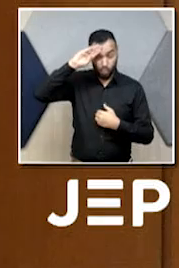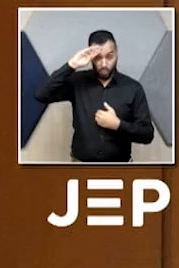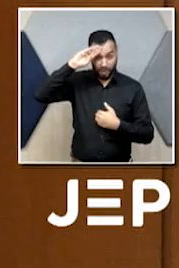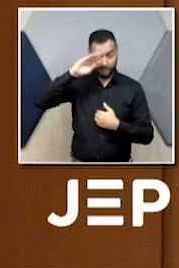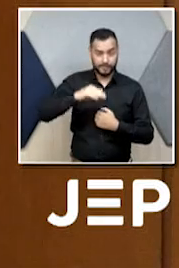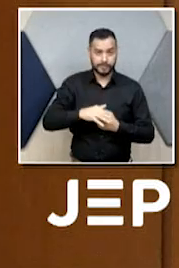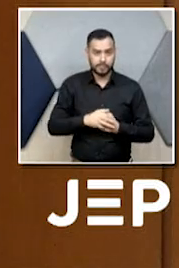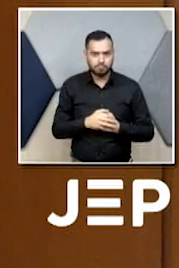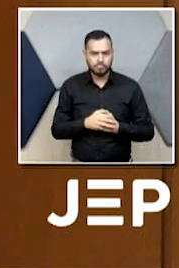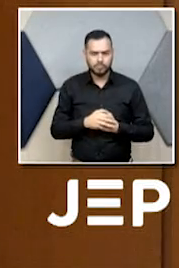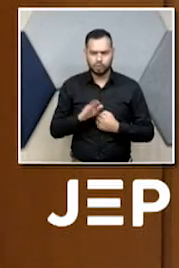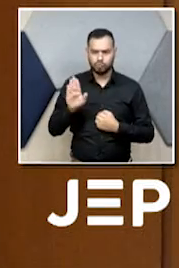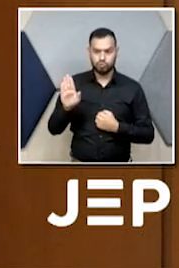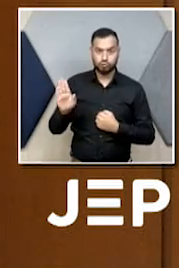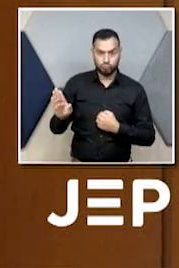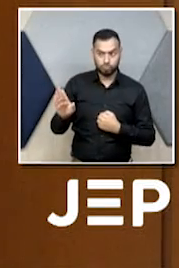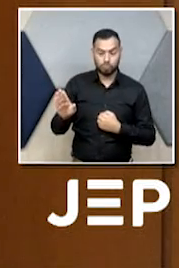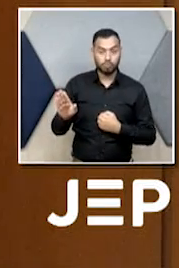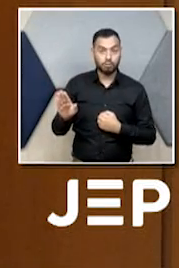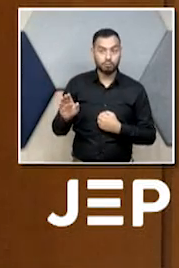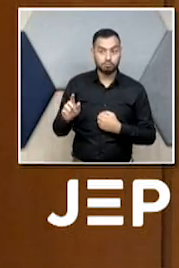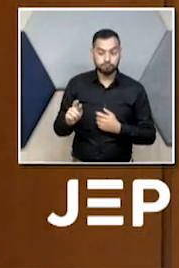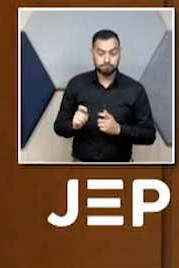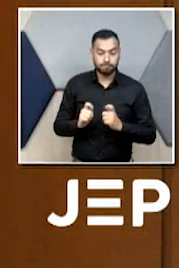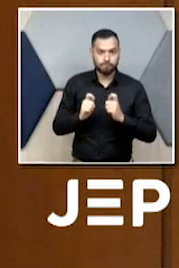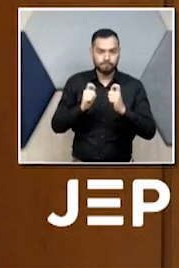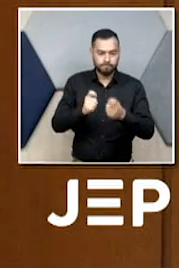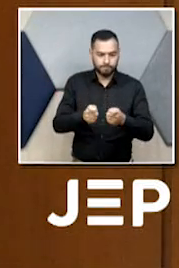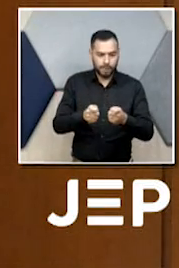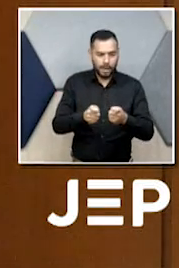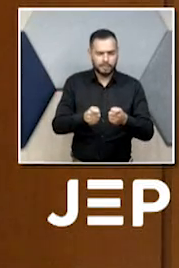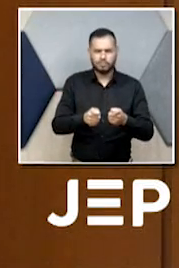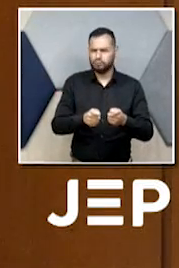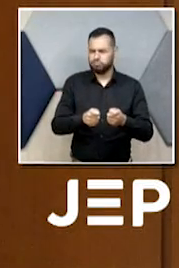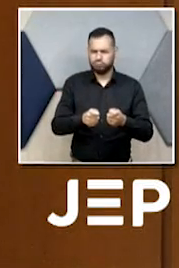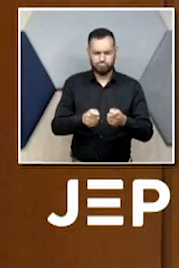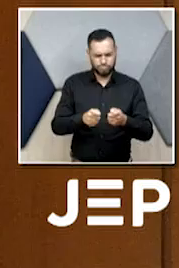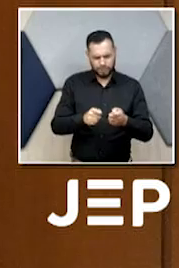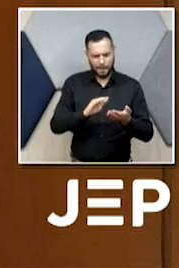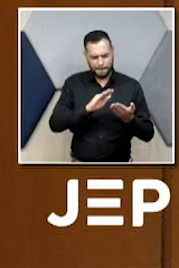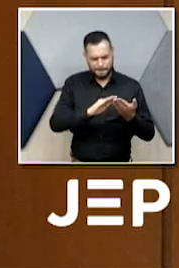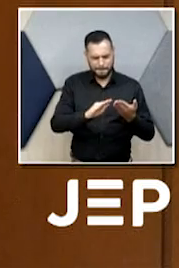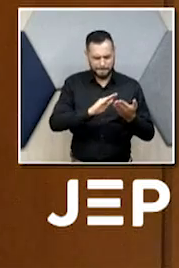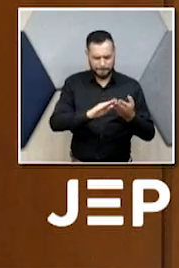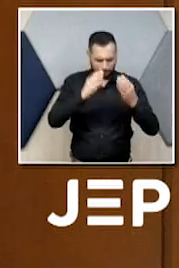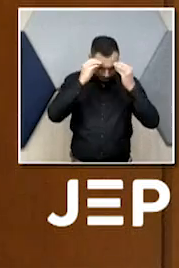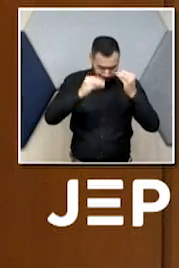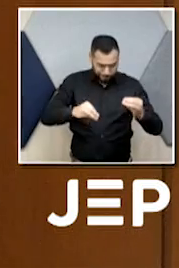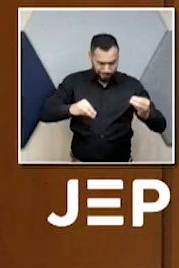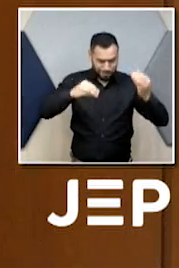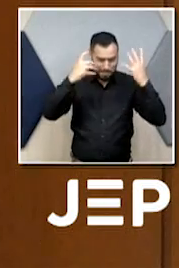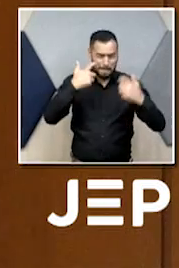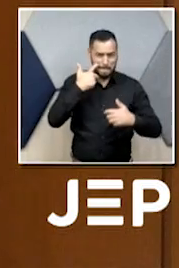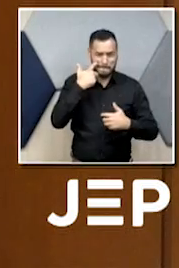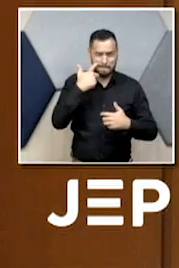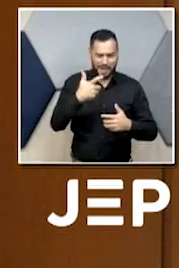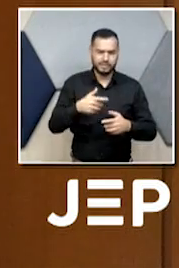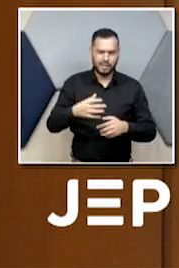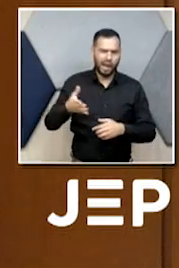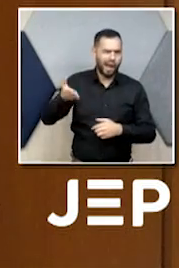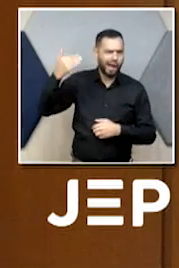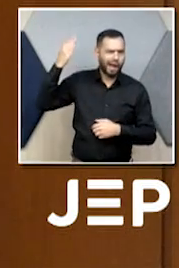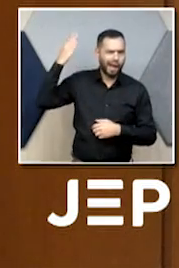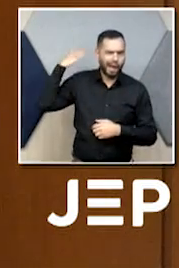se concedió la amnistía más amplia posible a los antiguos miembros de las FARC